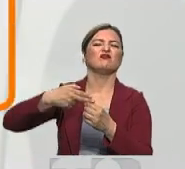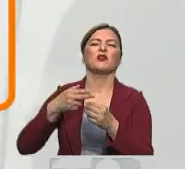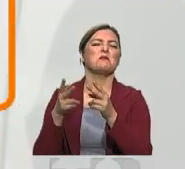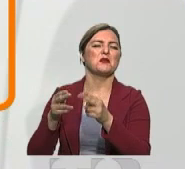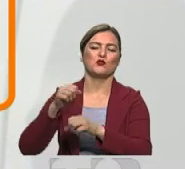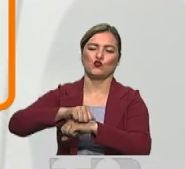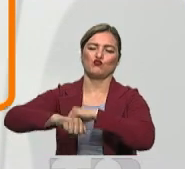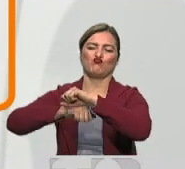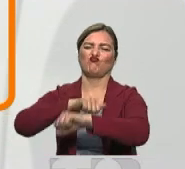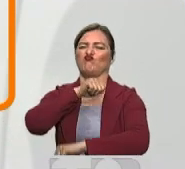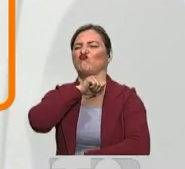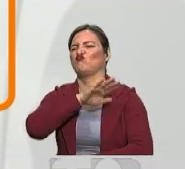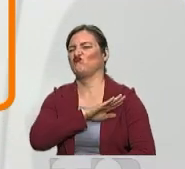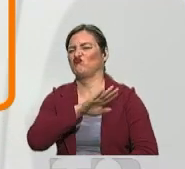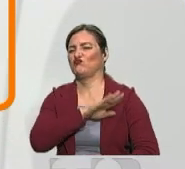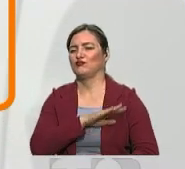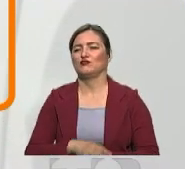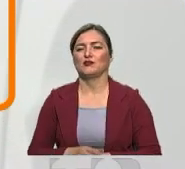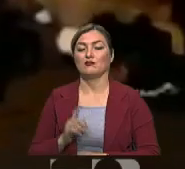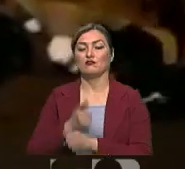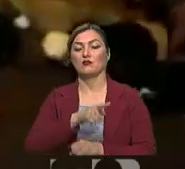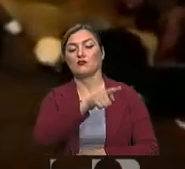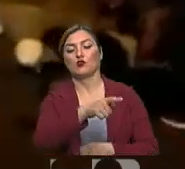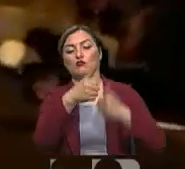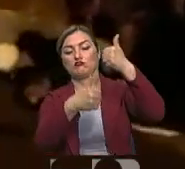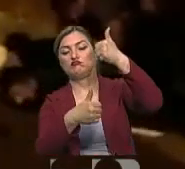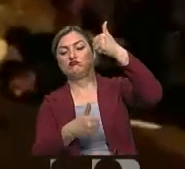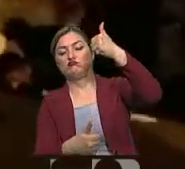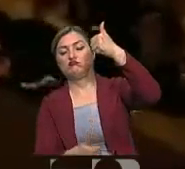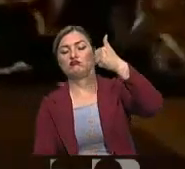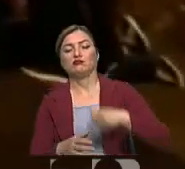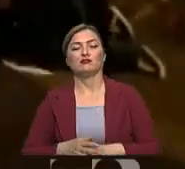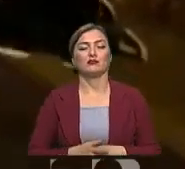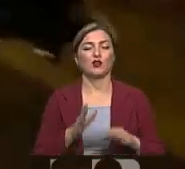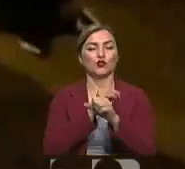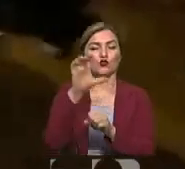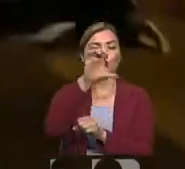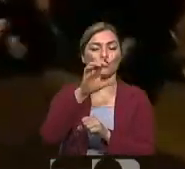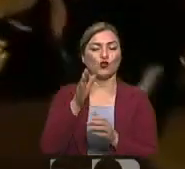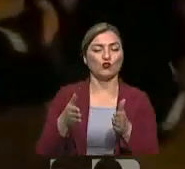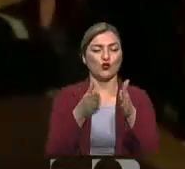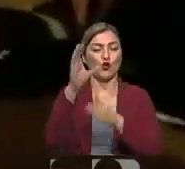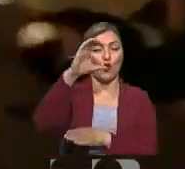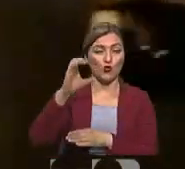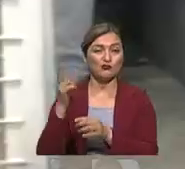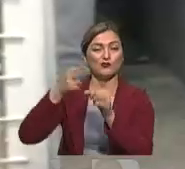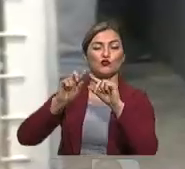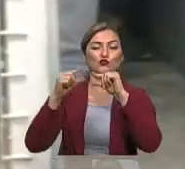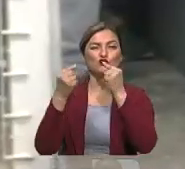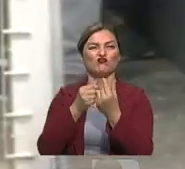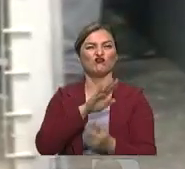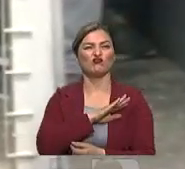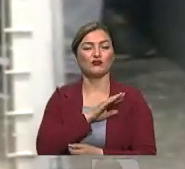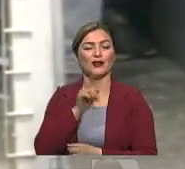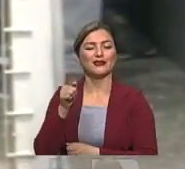misma estructura delictiva que se delega funciones. Los sujetos capturados la noche de lunes en la vía La Costa forman parte de un grupo criminal que ese